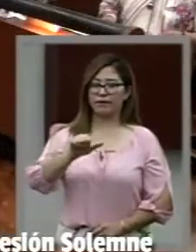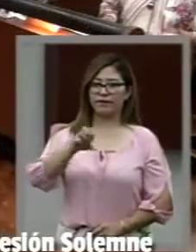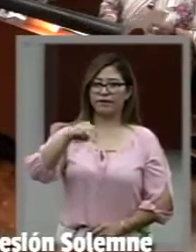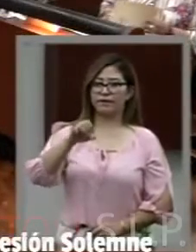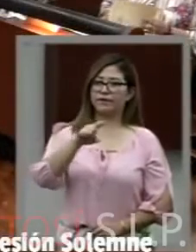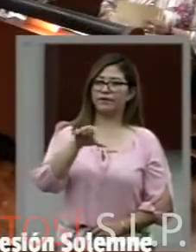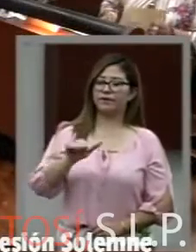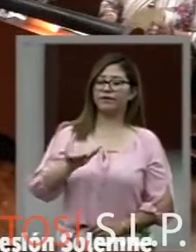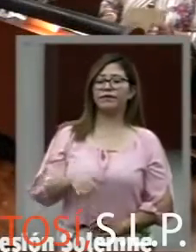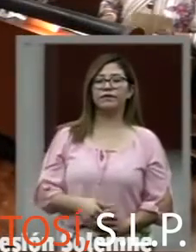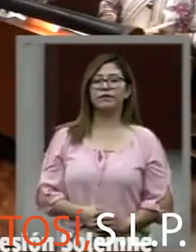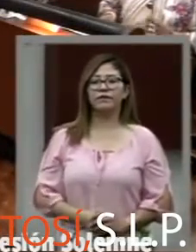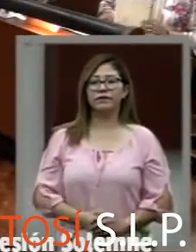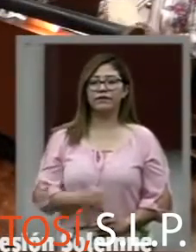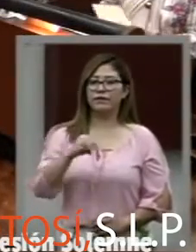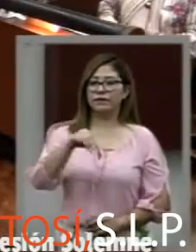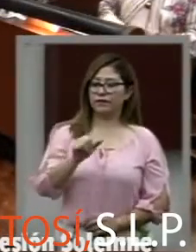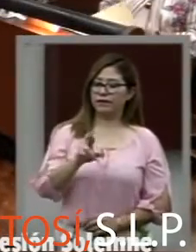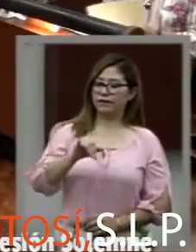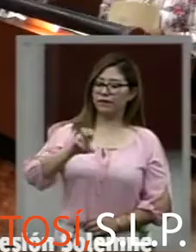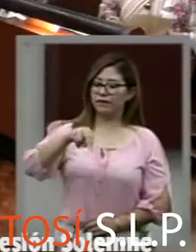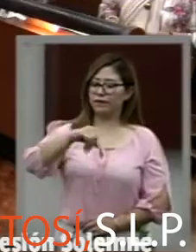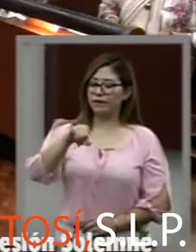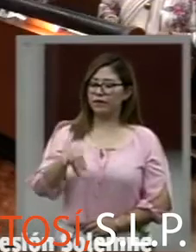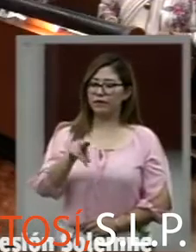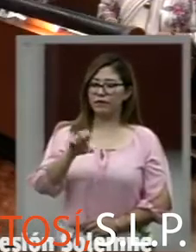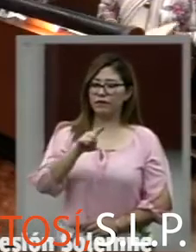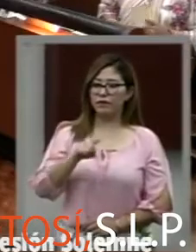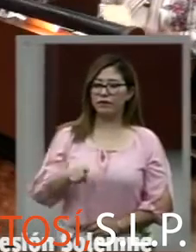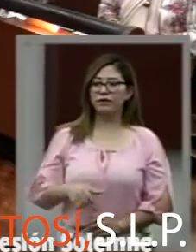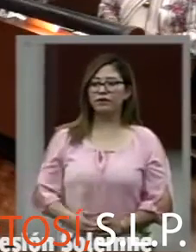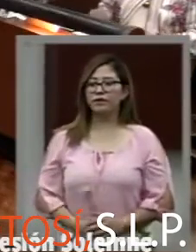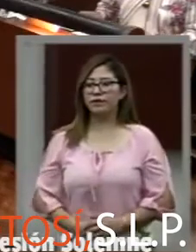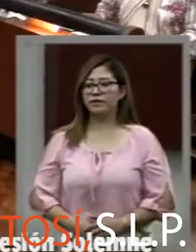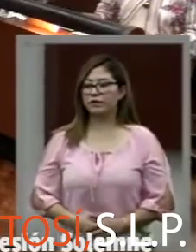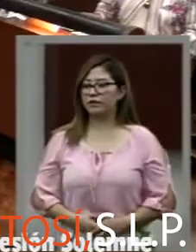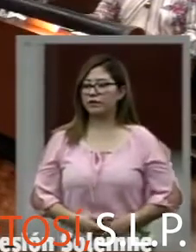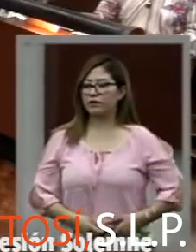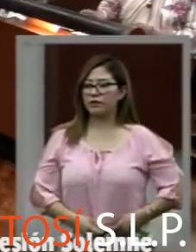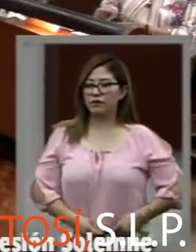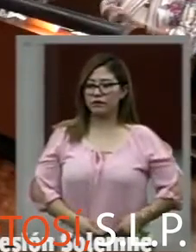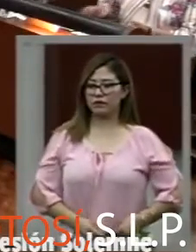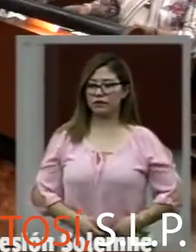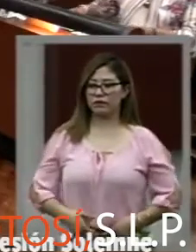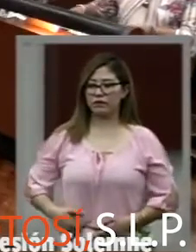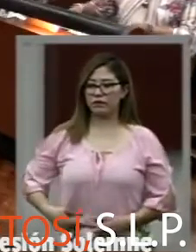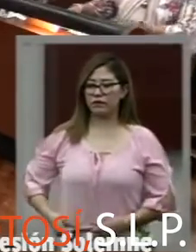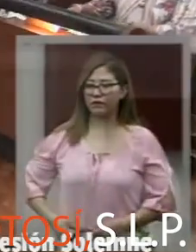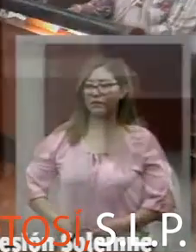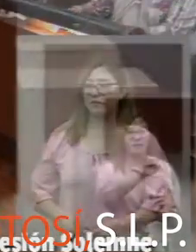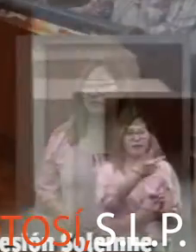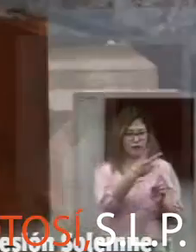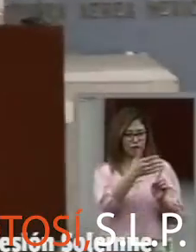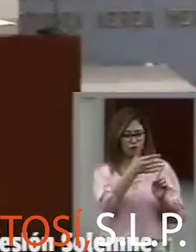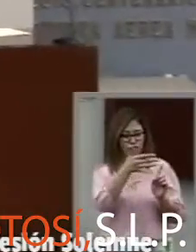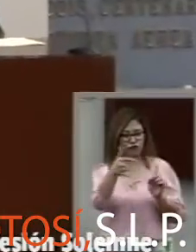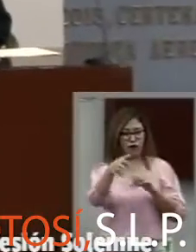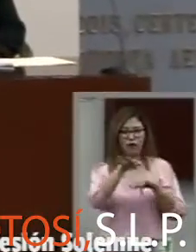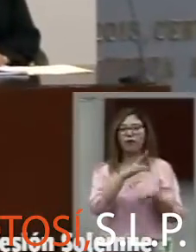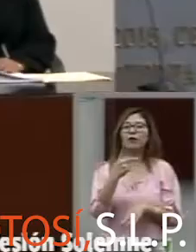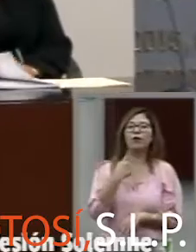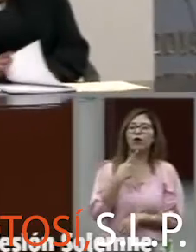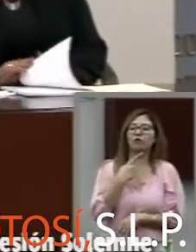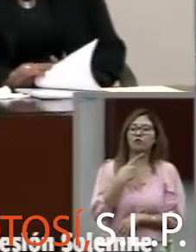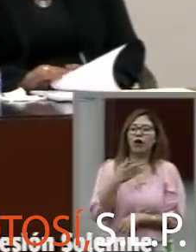presidente de la mesa directiva martín juárez córdoba destacó que se expidieron en este lapso entre diez nuevas leyes y cinco reformas